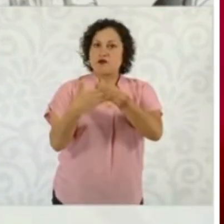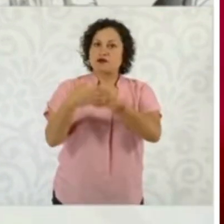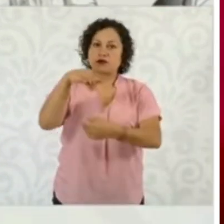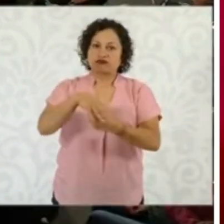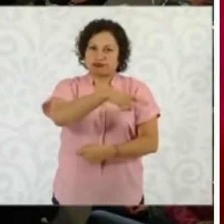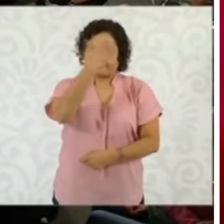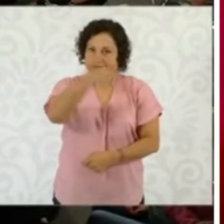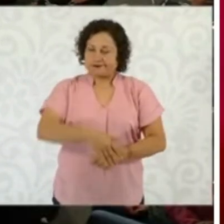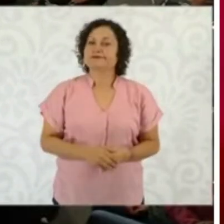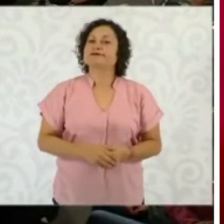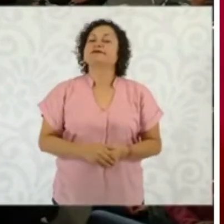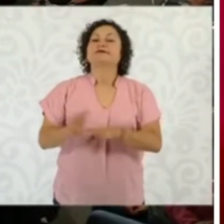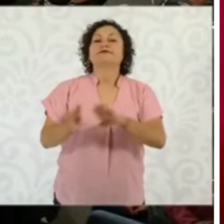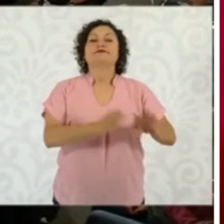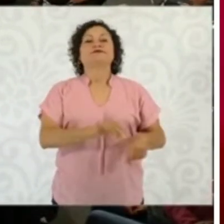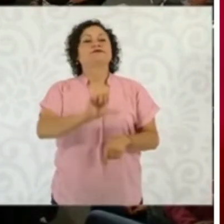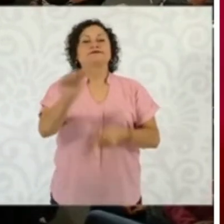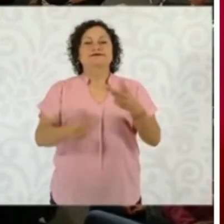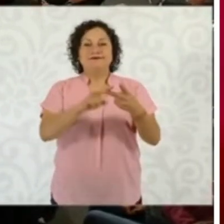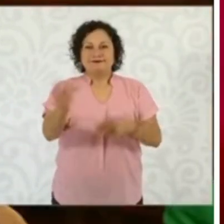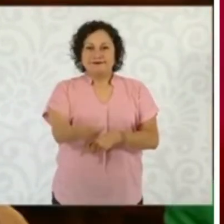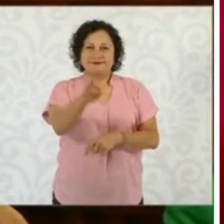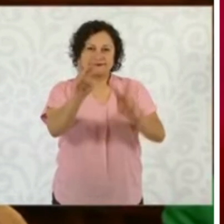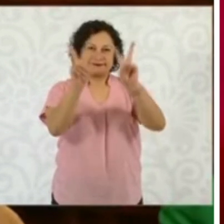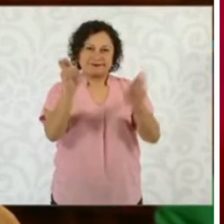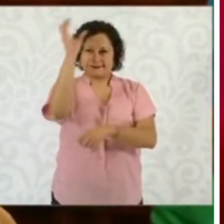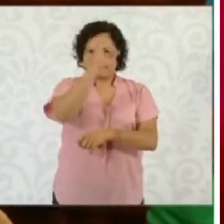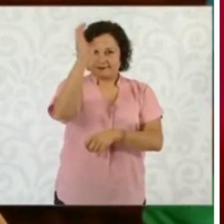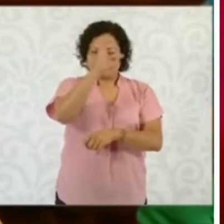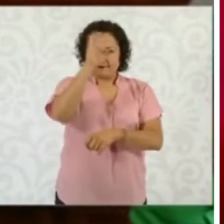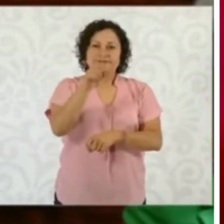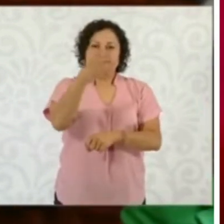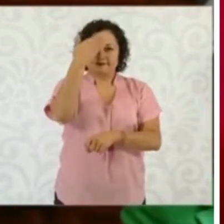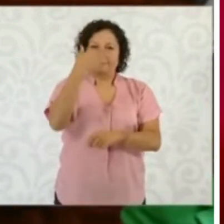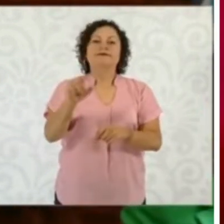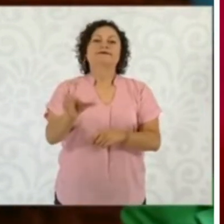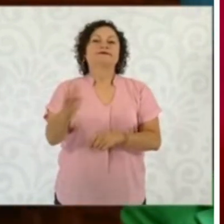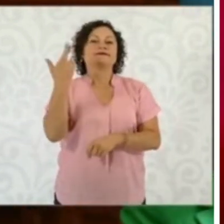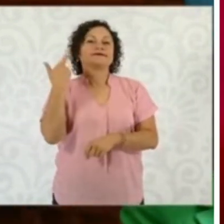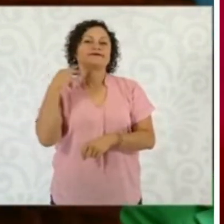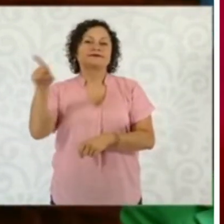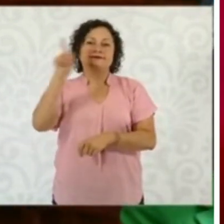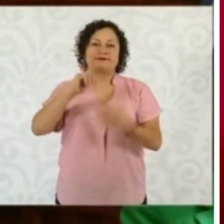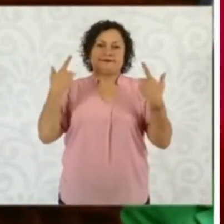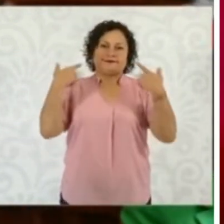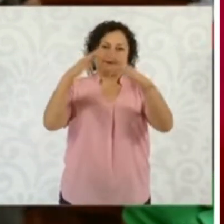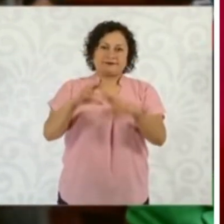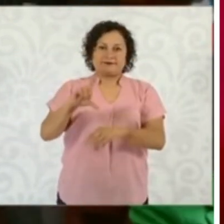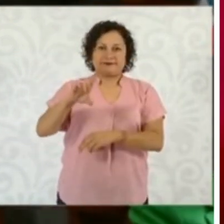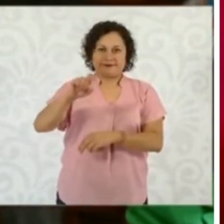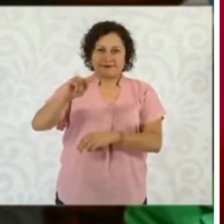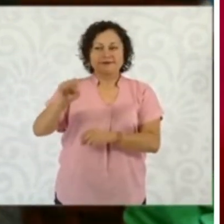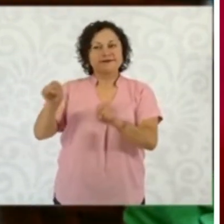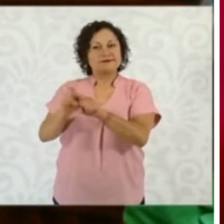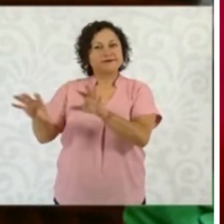Mi tercera pregunta tiene que ver con la cultura. Como ustedes saben, el programa de radio de Voces del Periodista con la maestra Celeste Santemira y en la revista con Mauricio Lum,